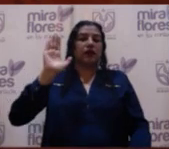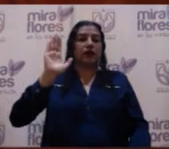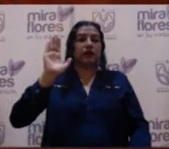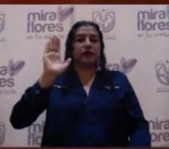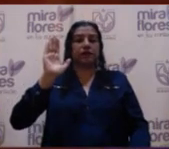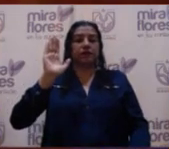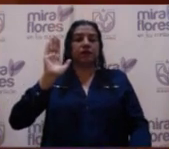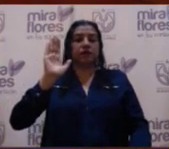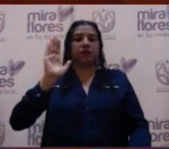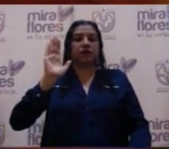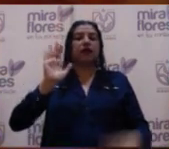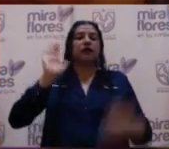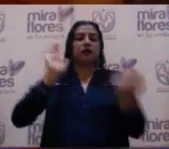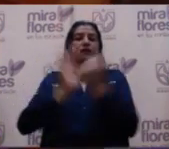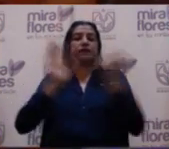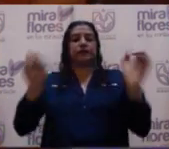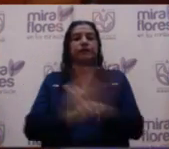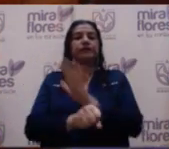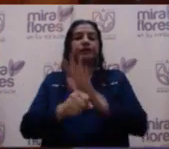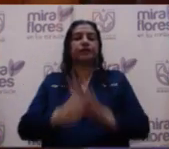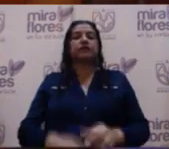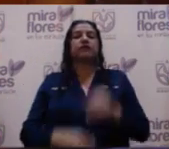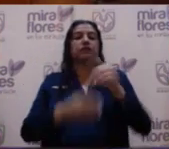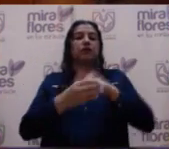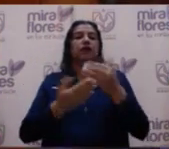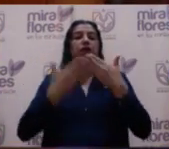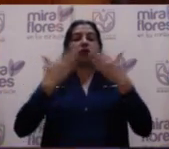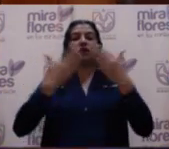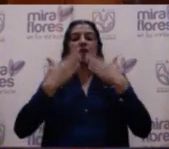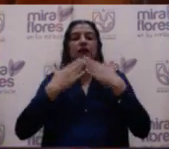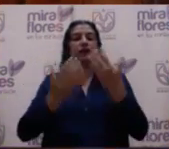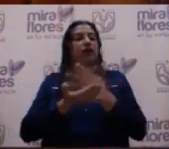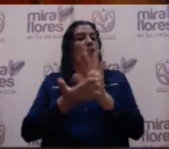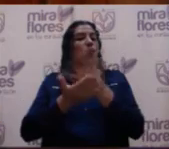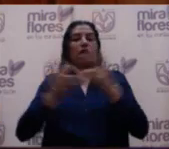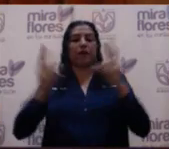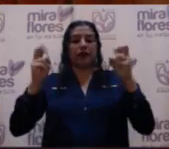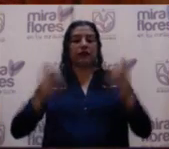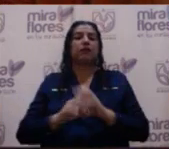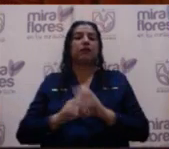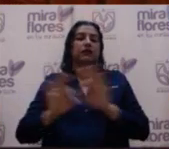conformidad. Se aprueba por unanimidad de votos. Muchísimas gracias. No teniendo más